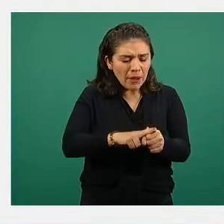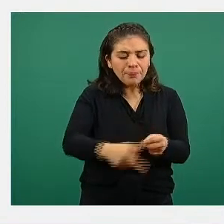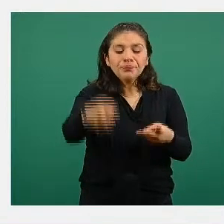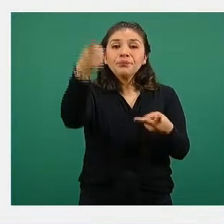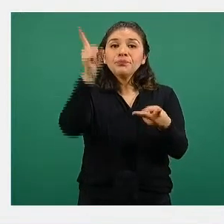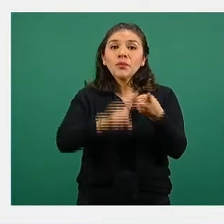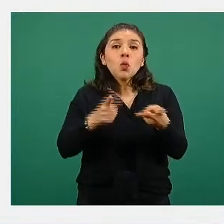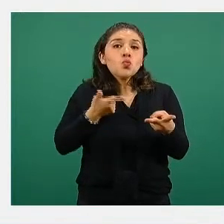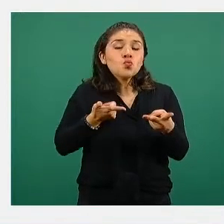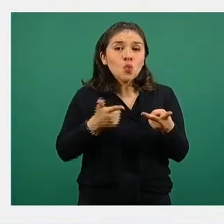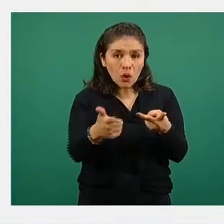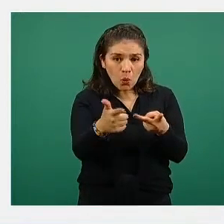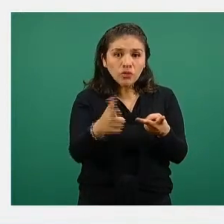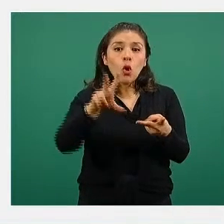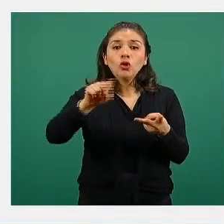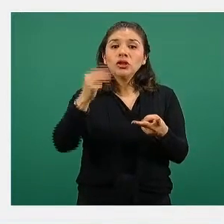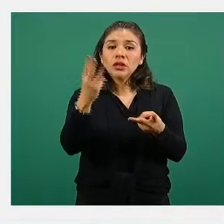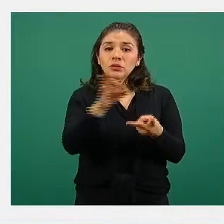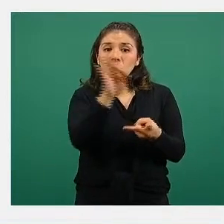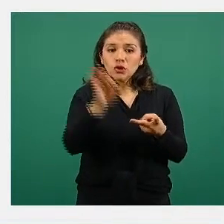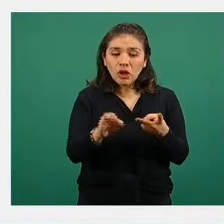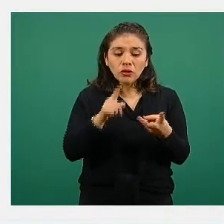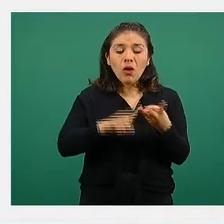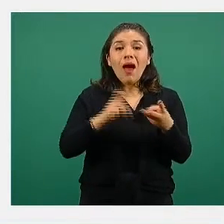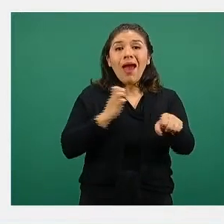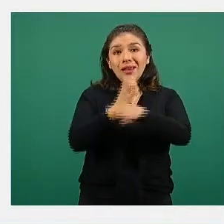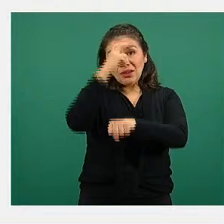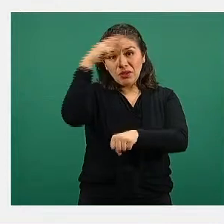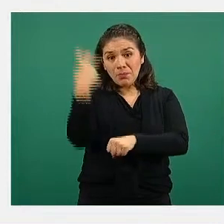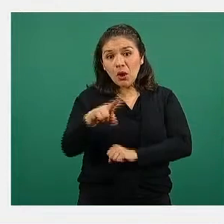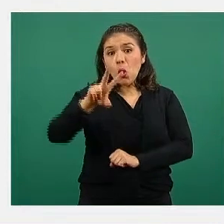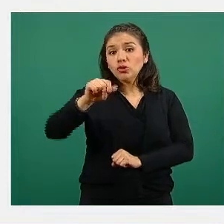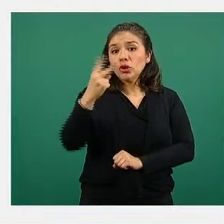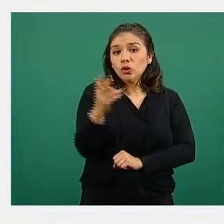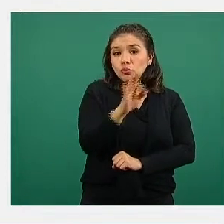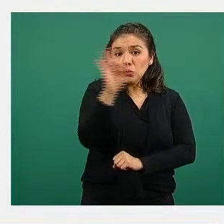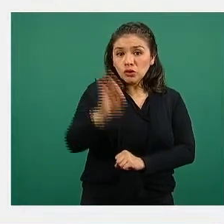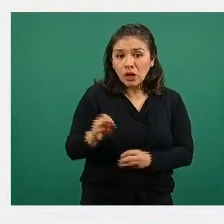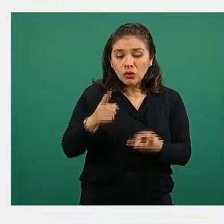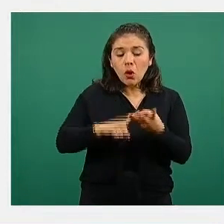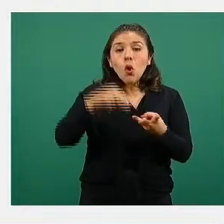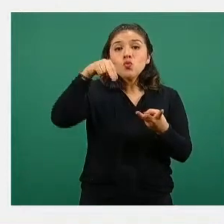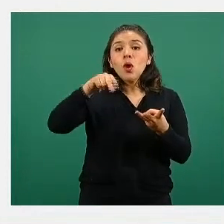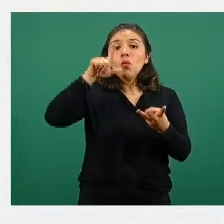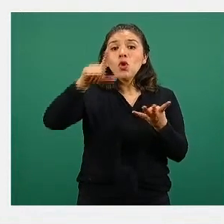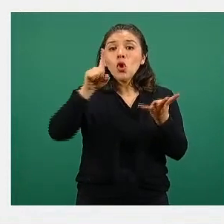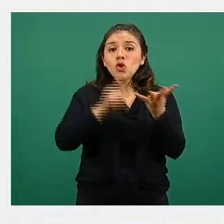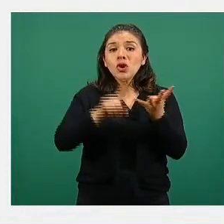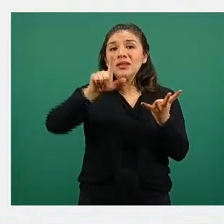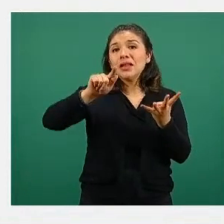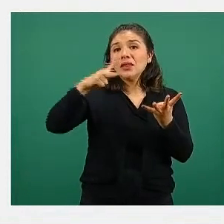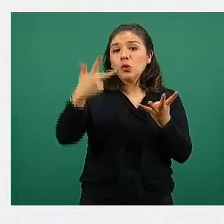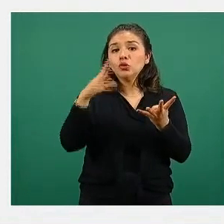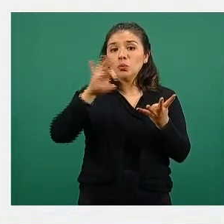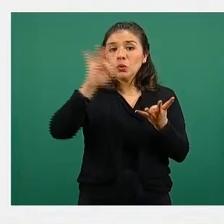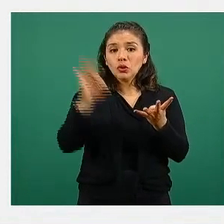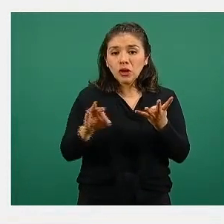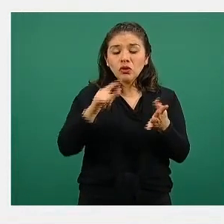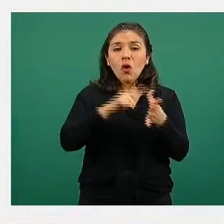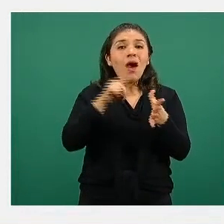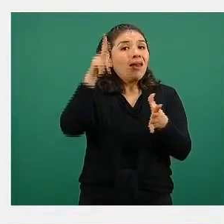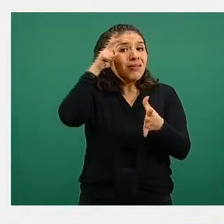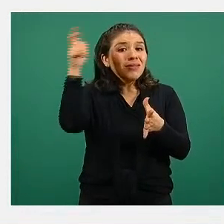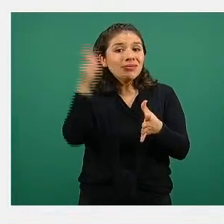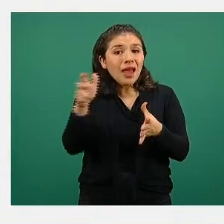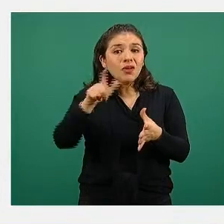de Guanajuato con un 83%, Estado de México 82%, Nuevo León 78% e